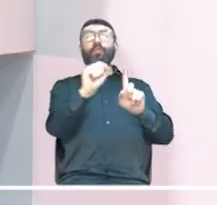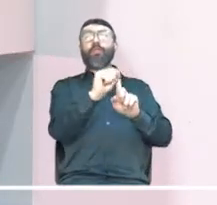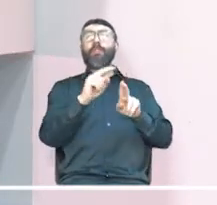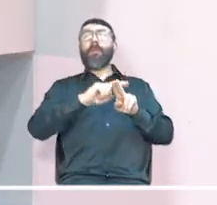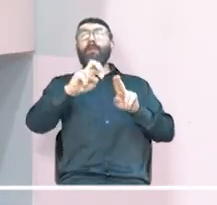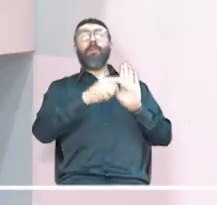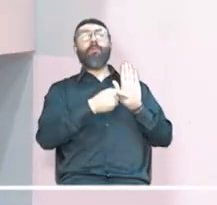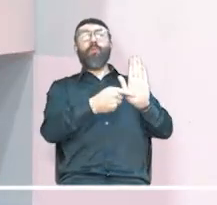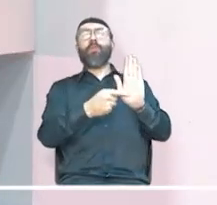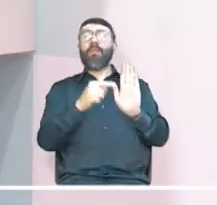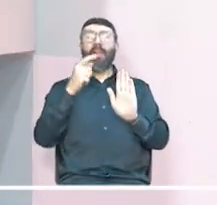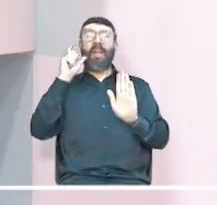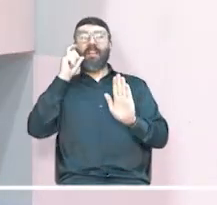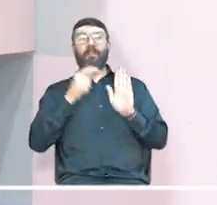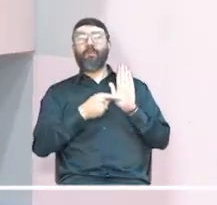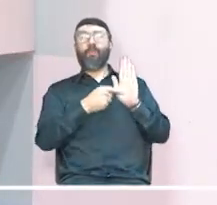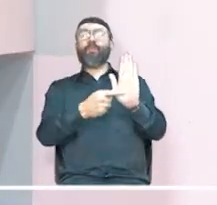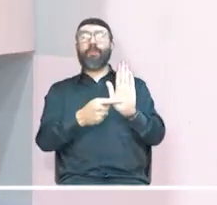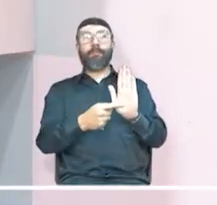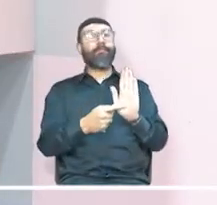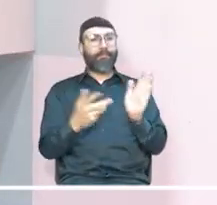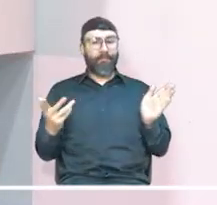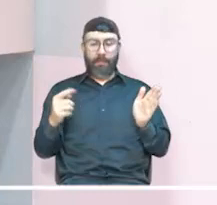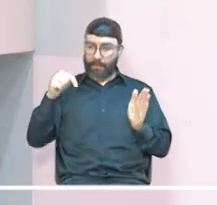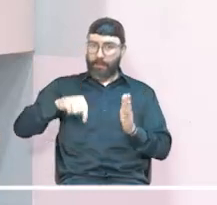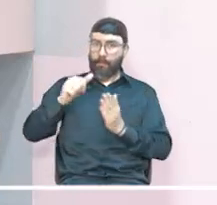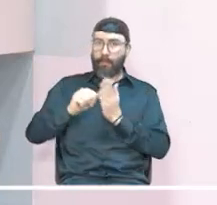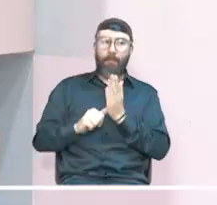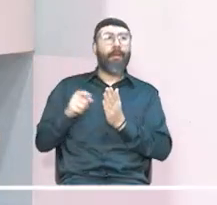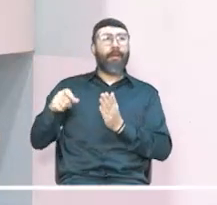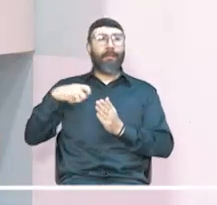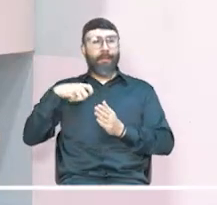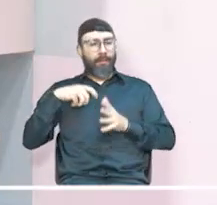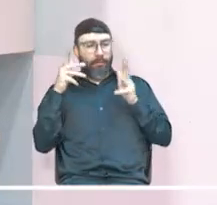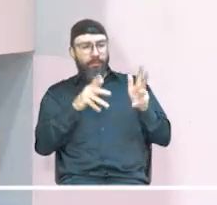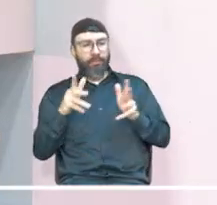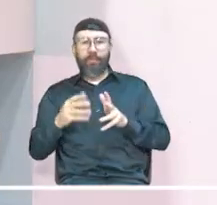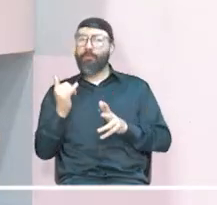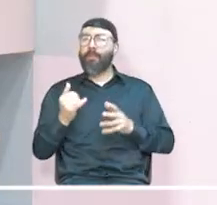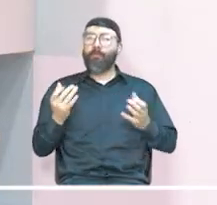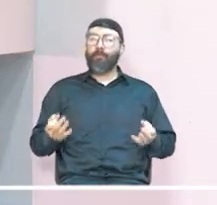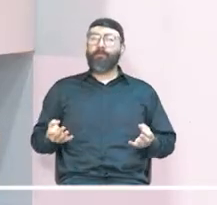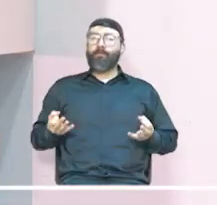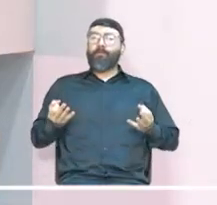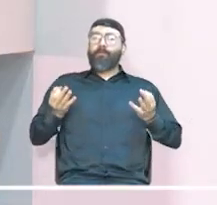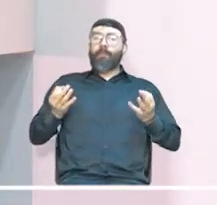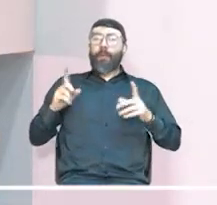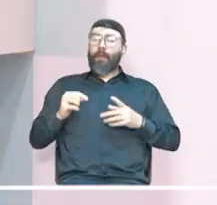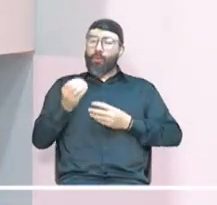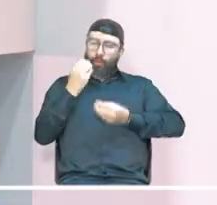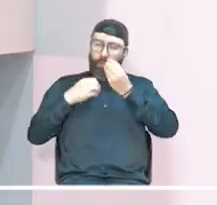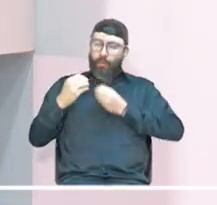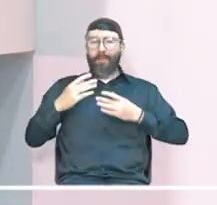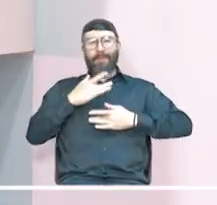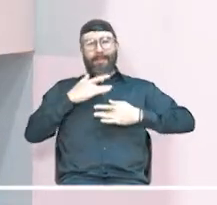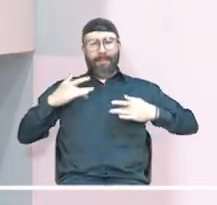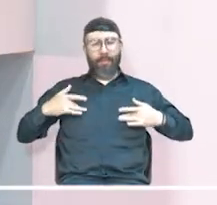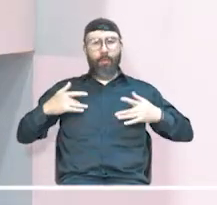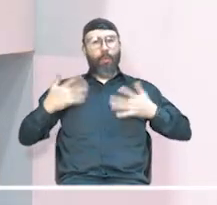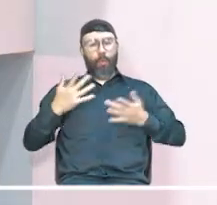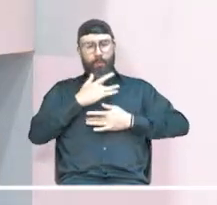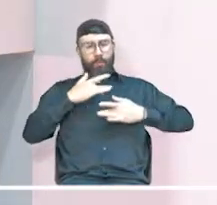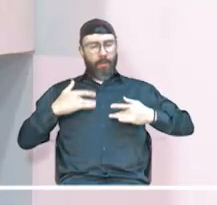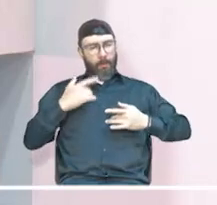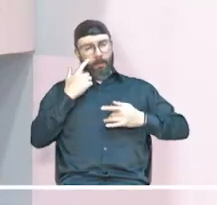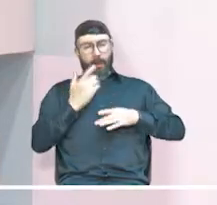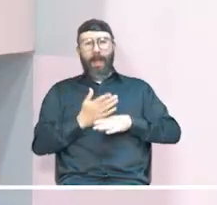la sociedad de Caldas. En este programa vamos a tener clases de yoga, alimentación saludable, manejo de nuestra salud desde la prevención